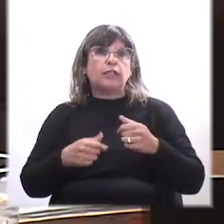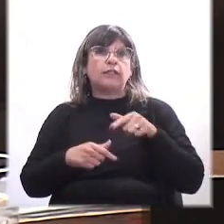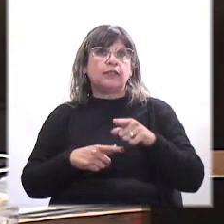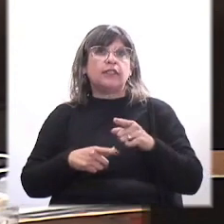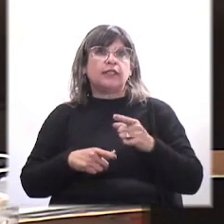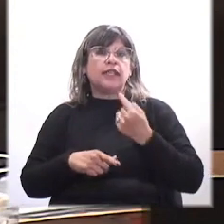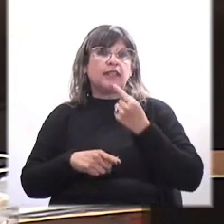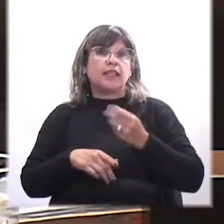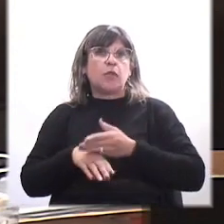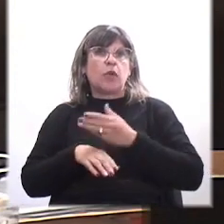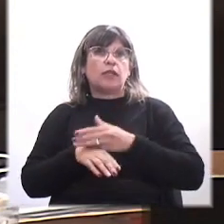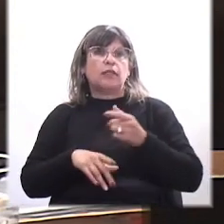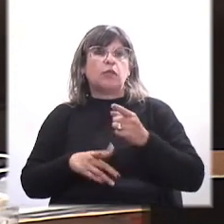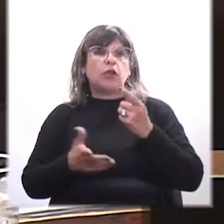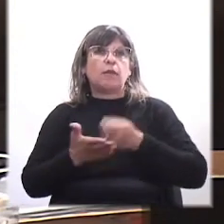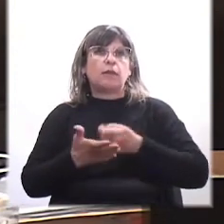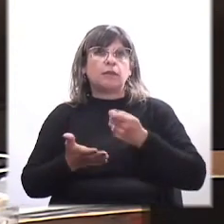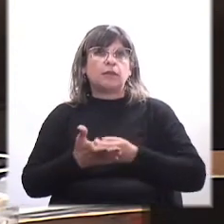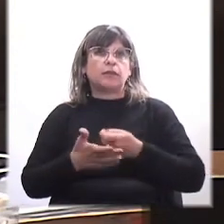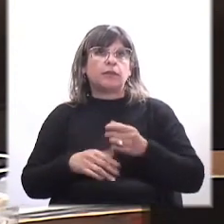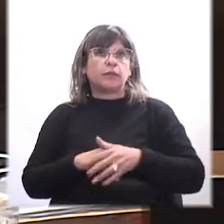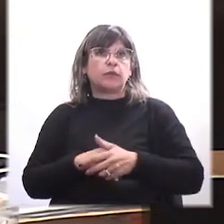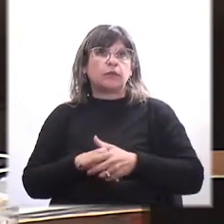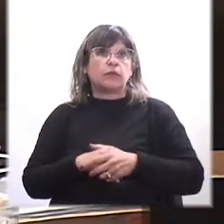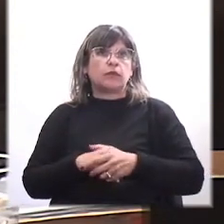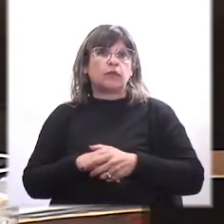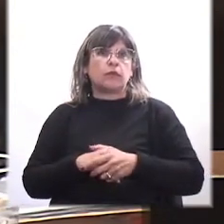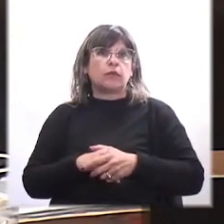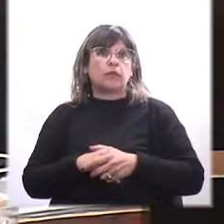mención anteriormente por el pago de